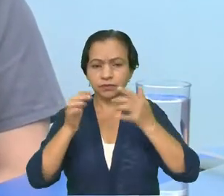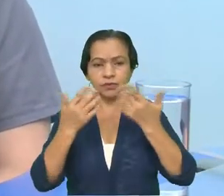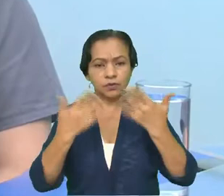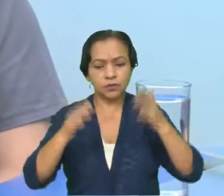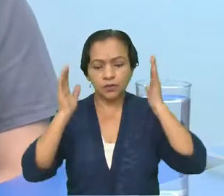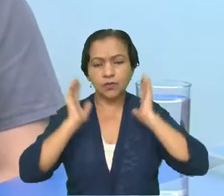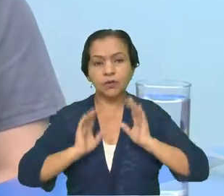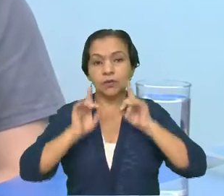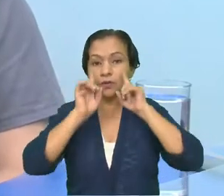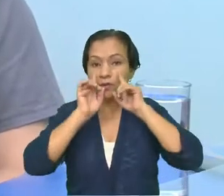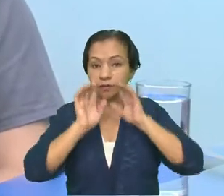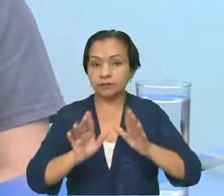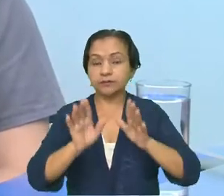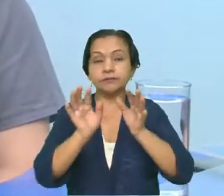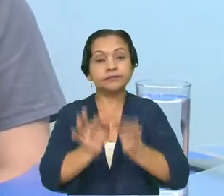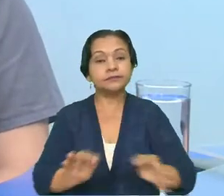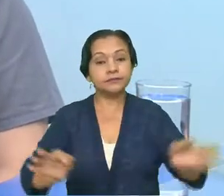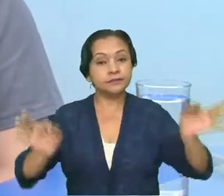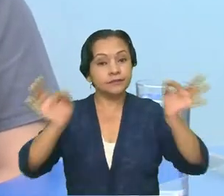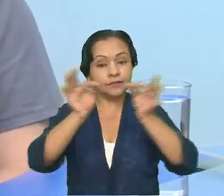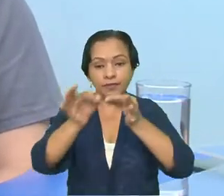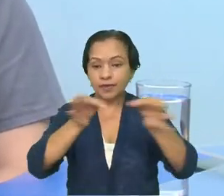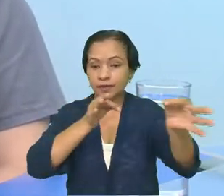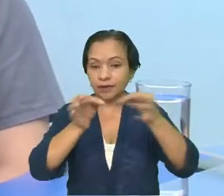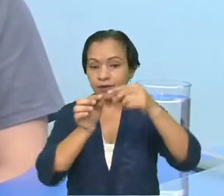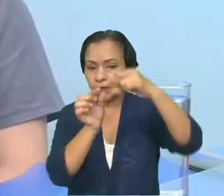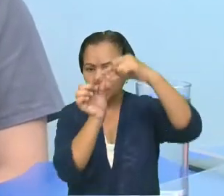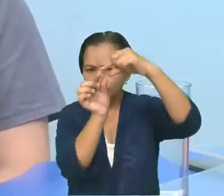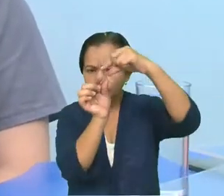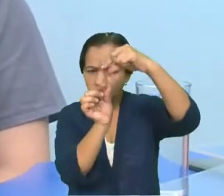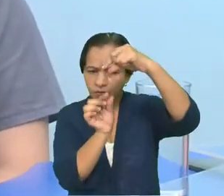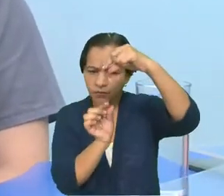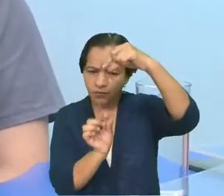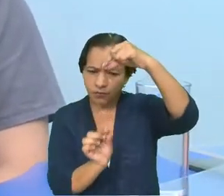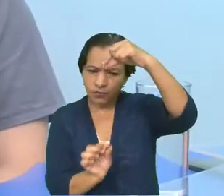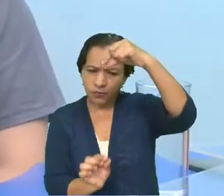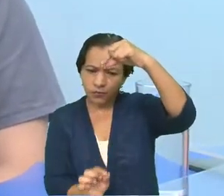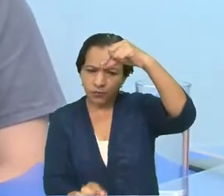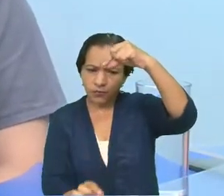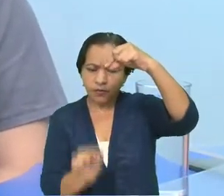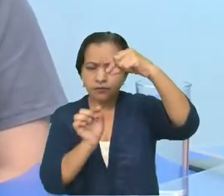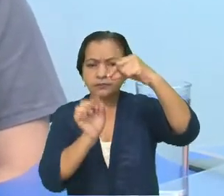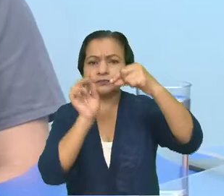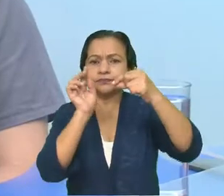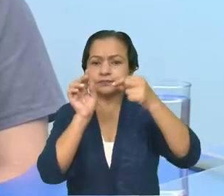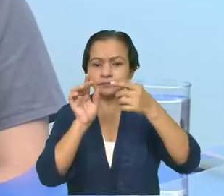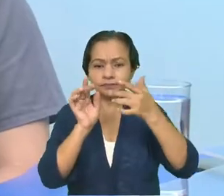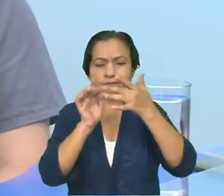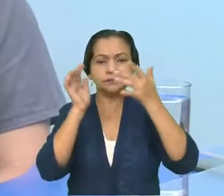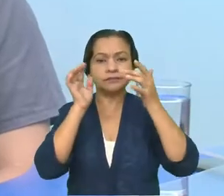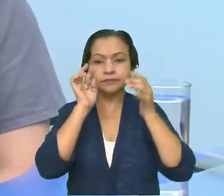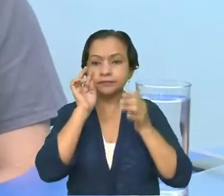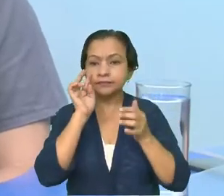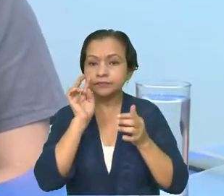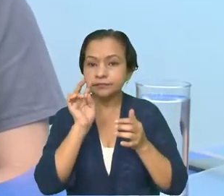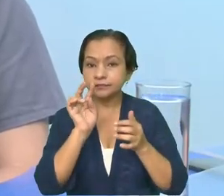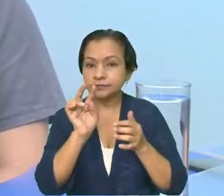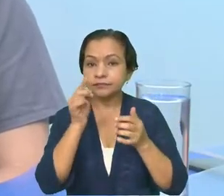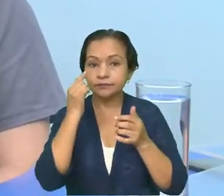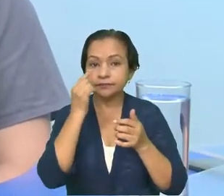mielina. Es importante que en la médula espinal y el nervio óptico tienen la característica que